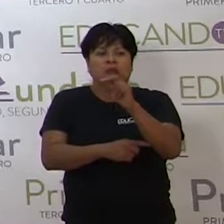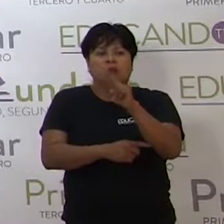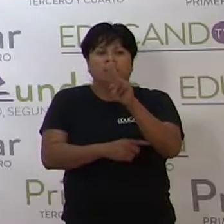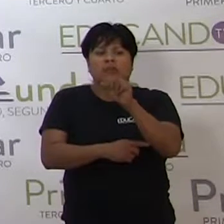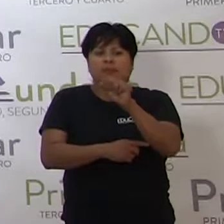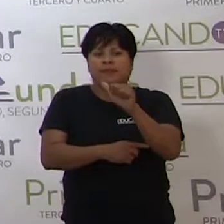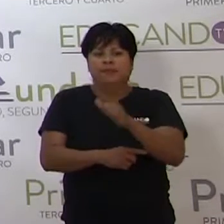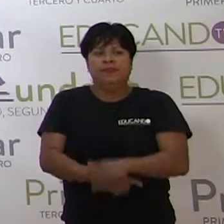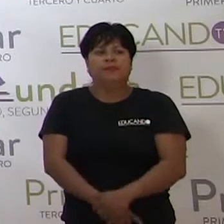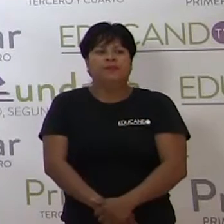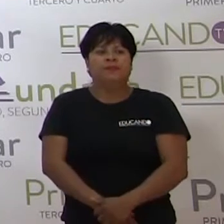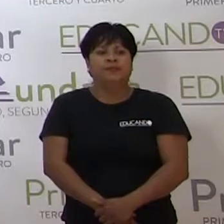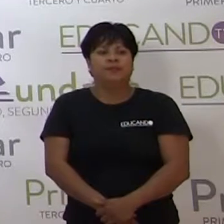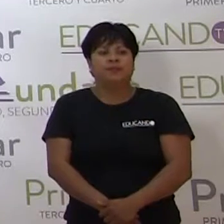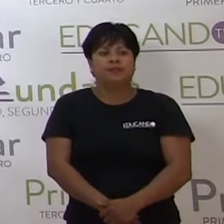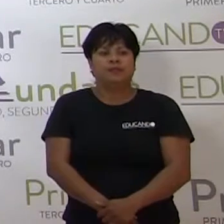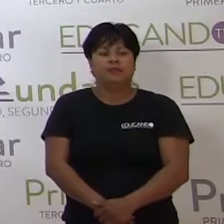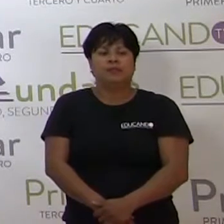hipotenusa.